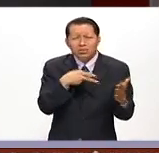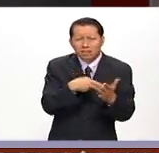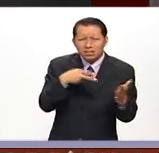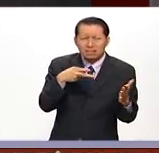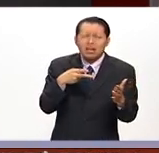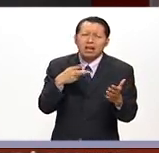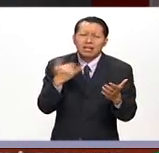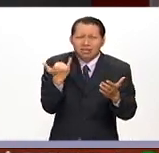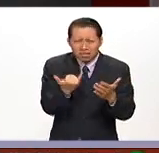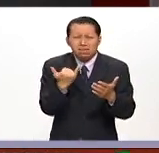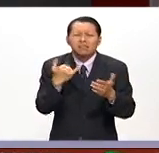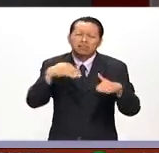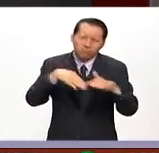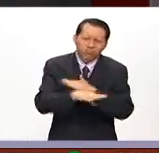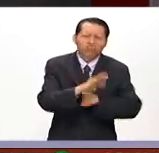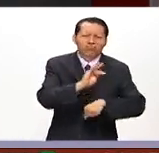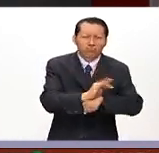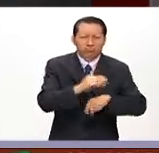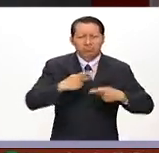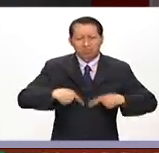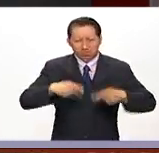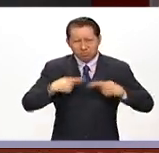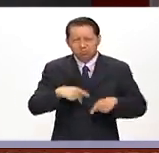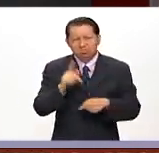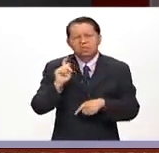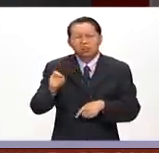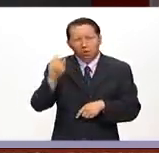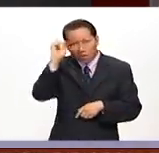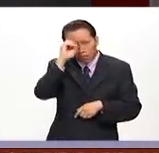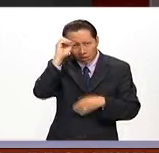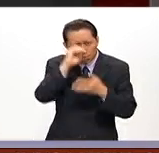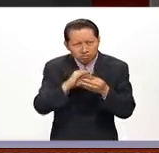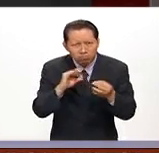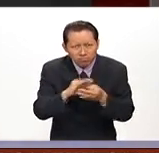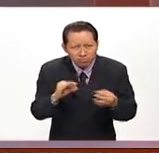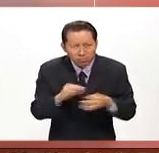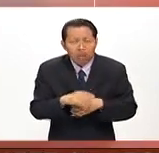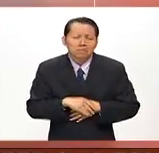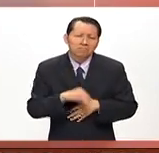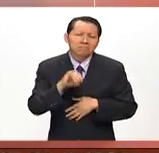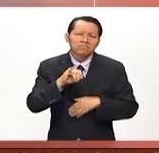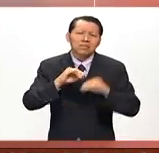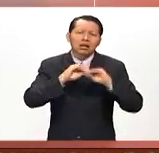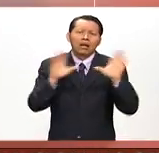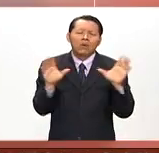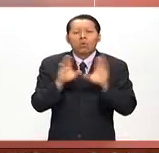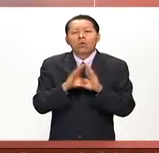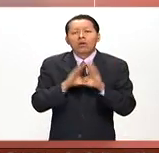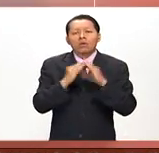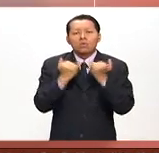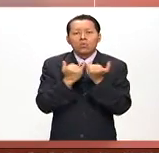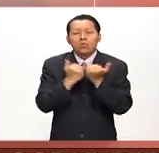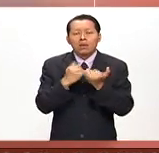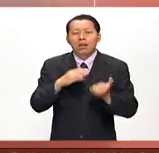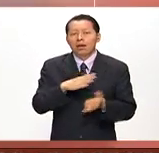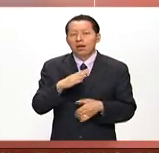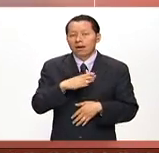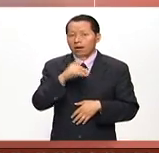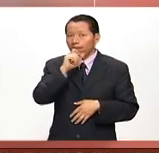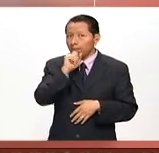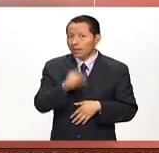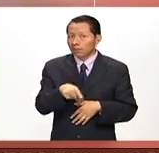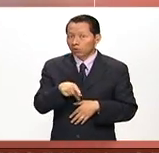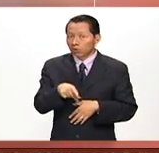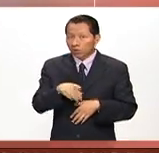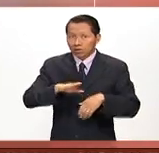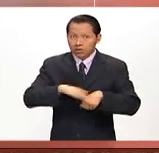refugiados. ¿Tú qué opinas? Por supuesto. Mira, no solamente es el trasfondo, sino es, digamos, el caldero.